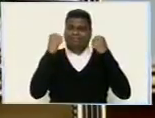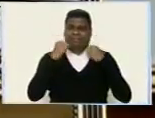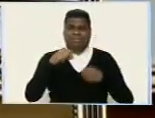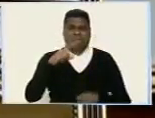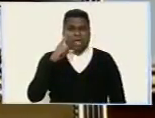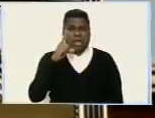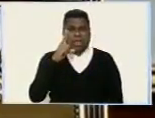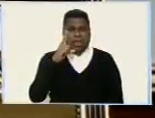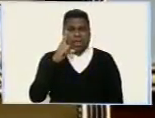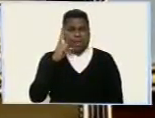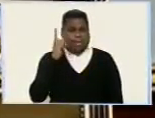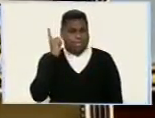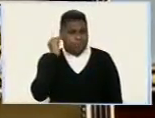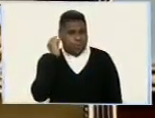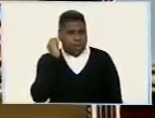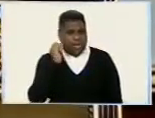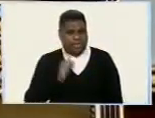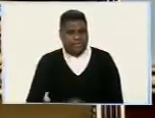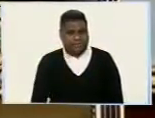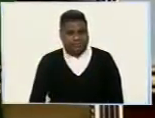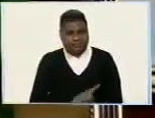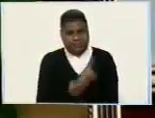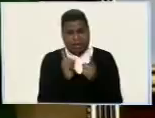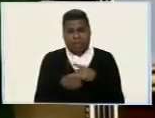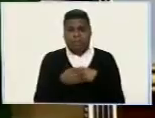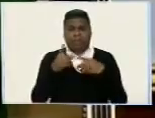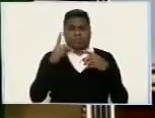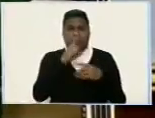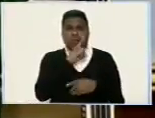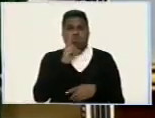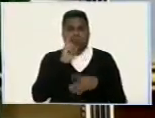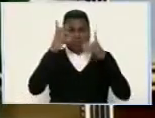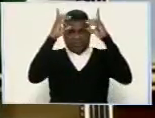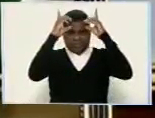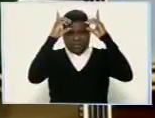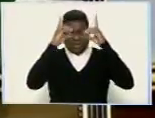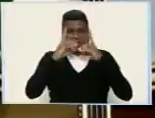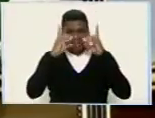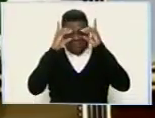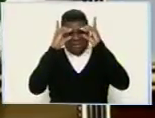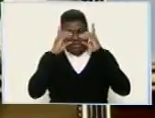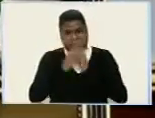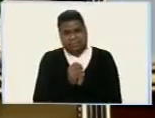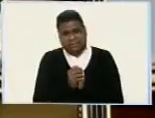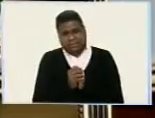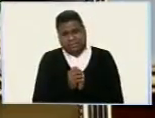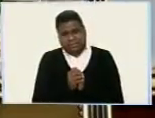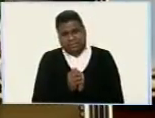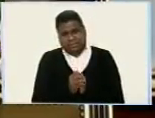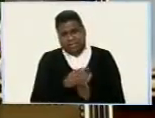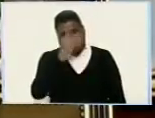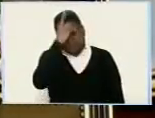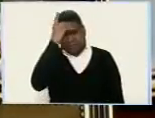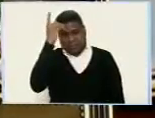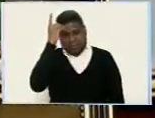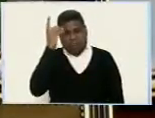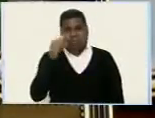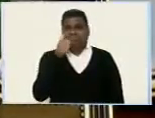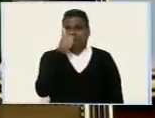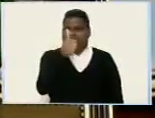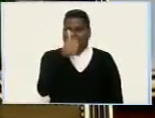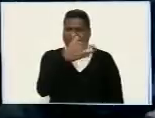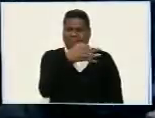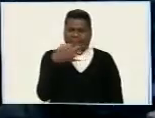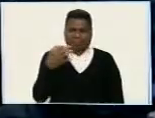como la compañera Delcy Rodríguez, que el cuerpo constituyente haya postulado a Diosdado Cabello. De verdad